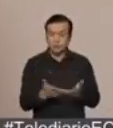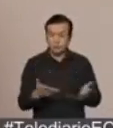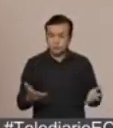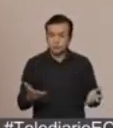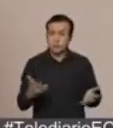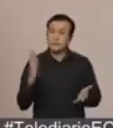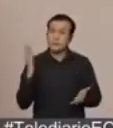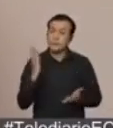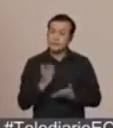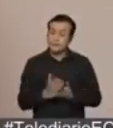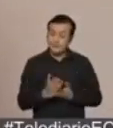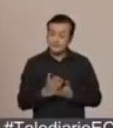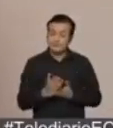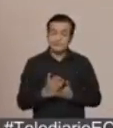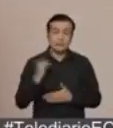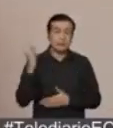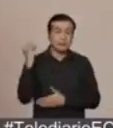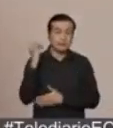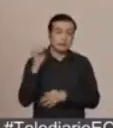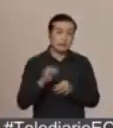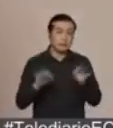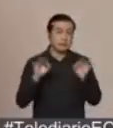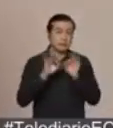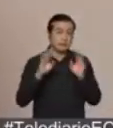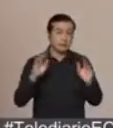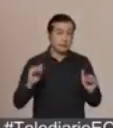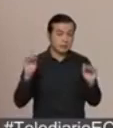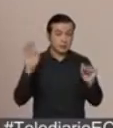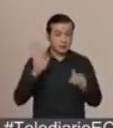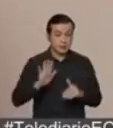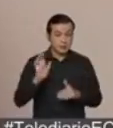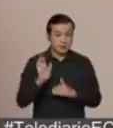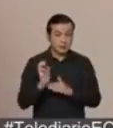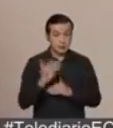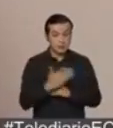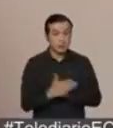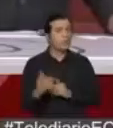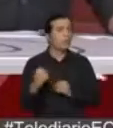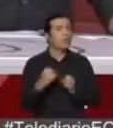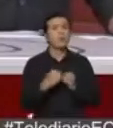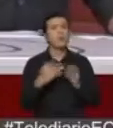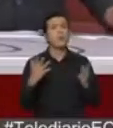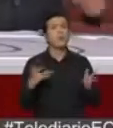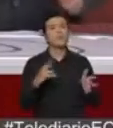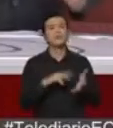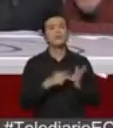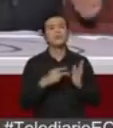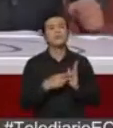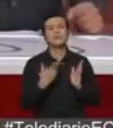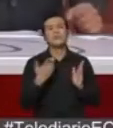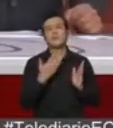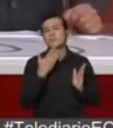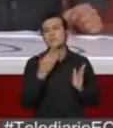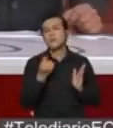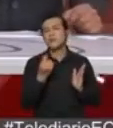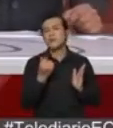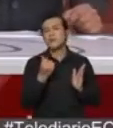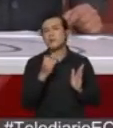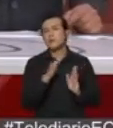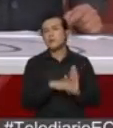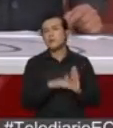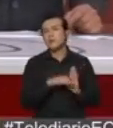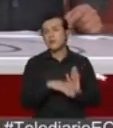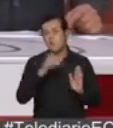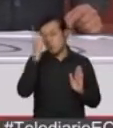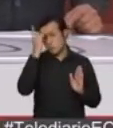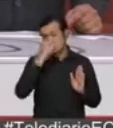puedan terminar de dañar una industria tan importante para nuestro país. ¿Cuánto ha significado de merma en ingresos económicos por esta